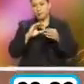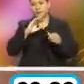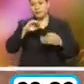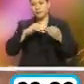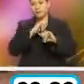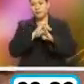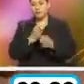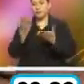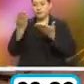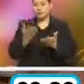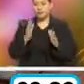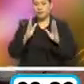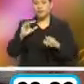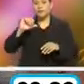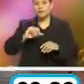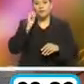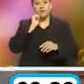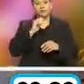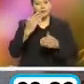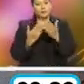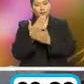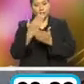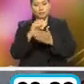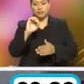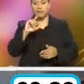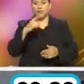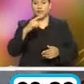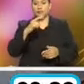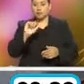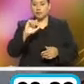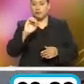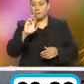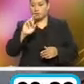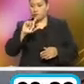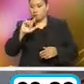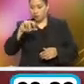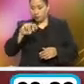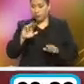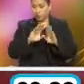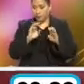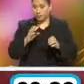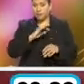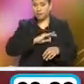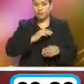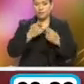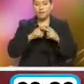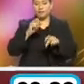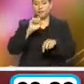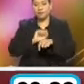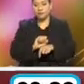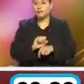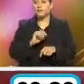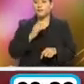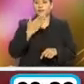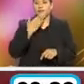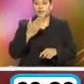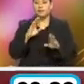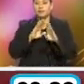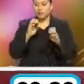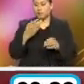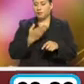información necesaria se encuentra hoy y como cada mañana, Olga de Orellana. ¿Cómo estás? Feliz inicio de semana, feliz lunes, ¿cómo estás? Muchas gracias, muy